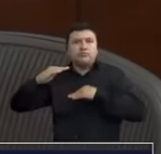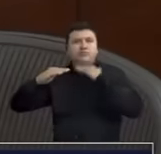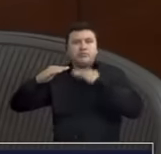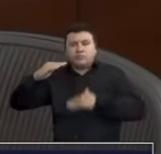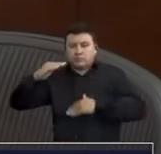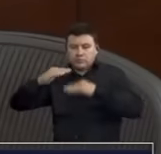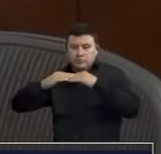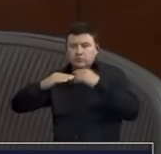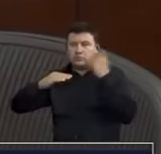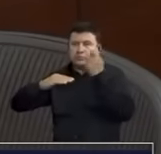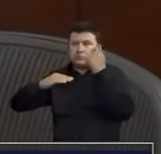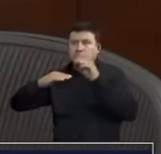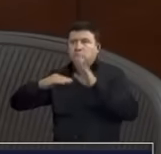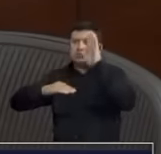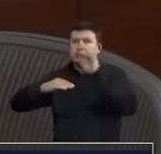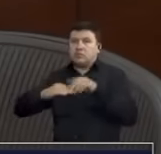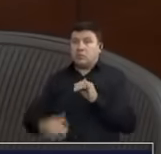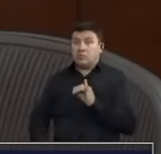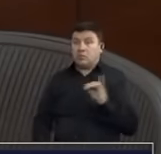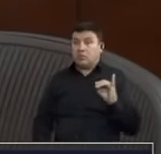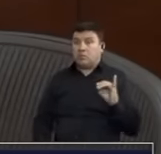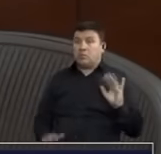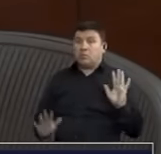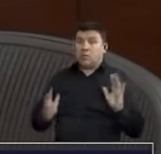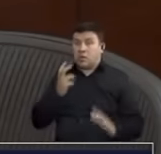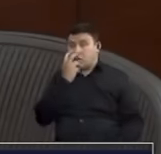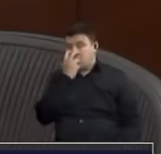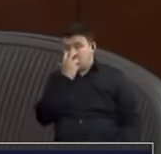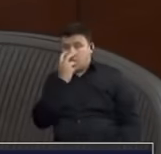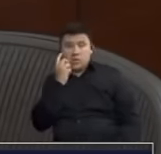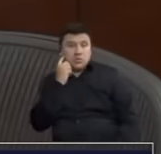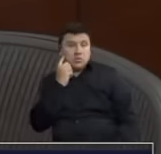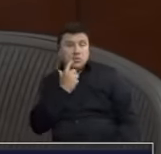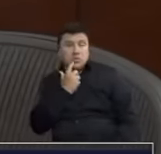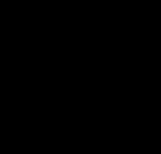Pero ahí sí, la izquierda ciega, sorda y muda.